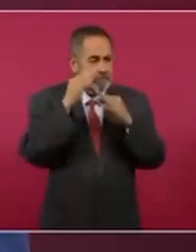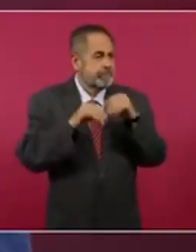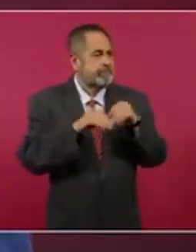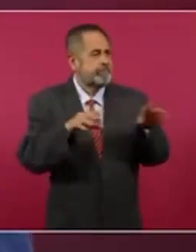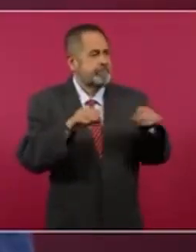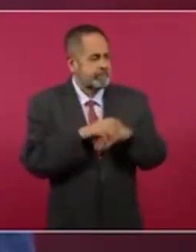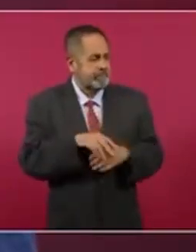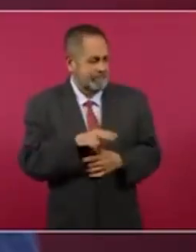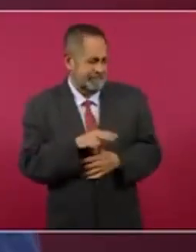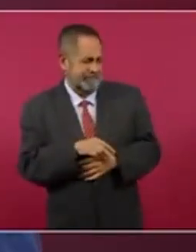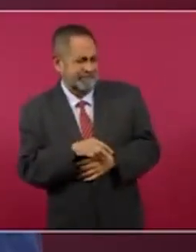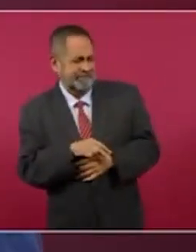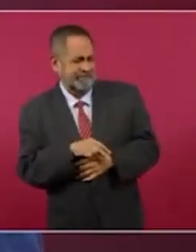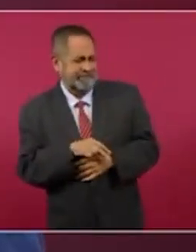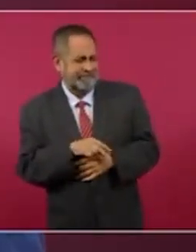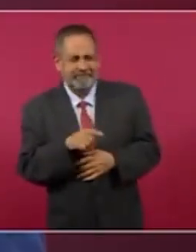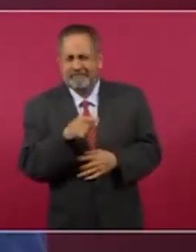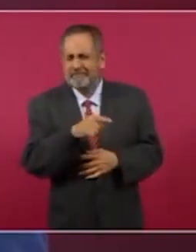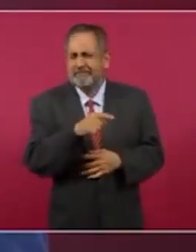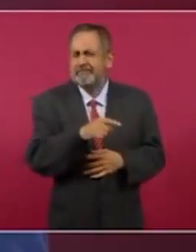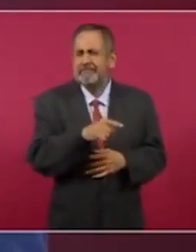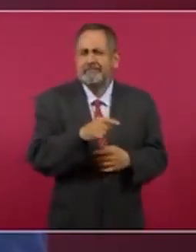de